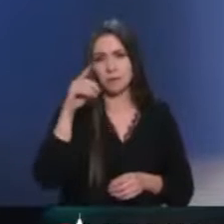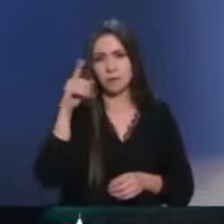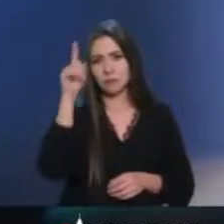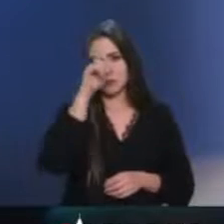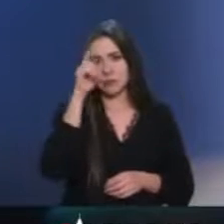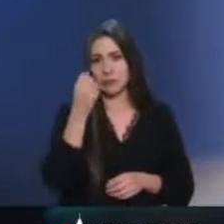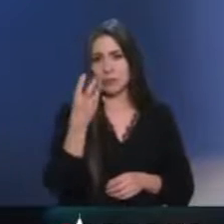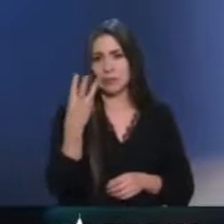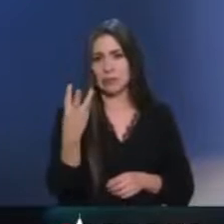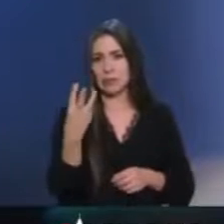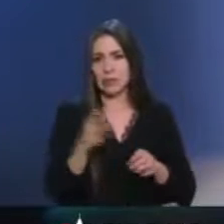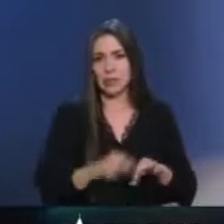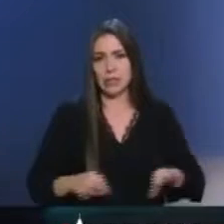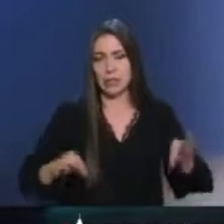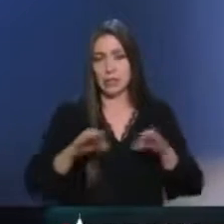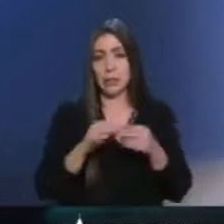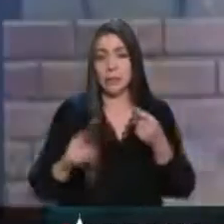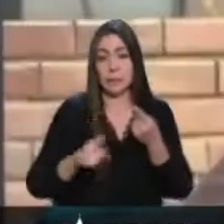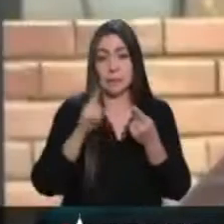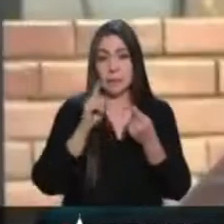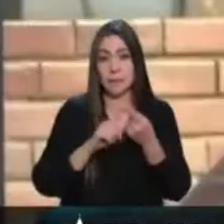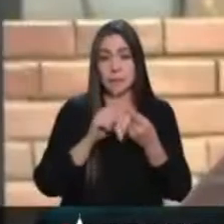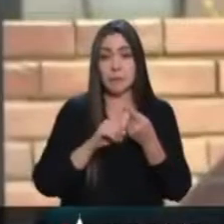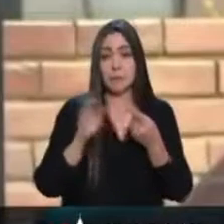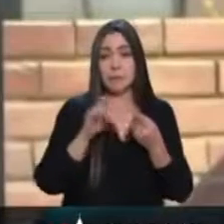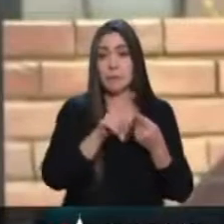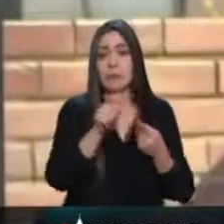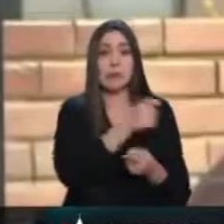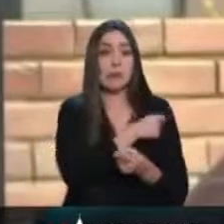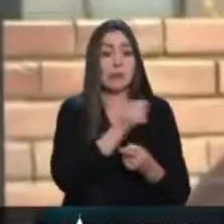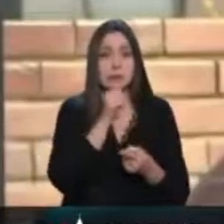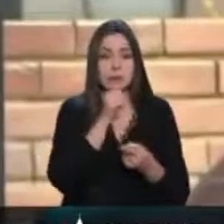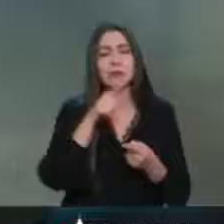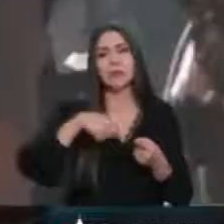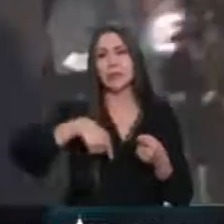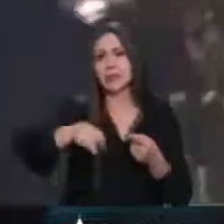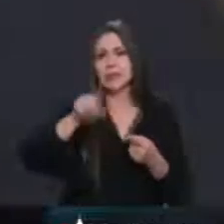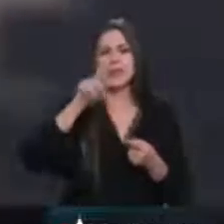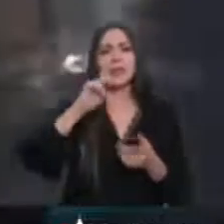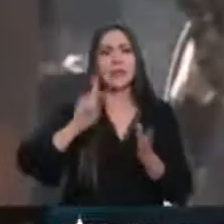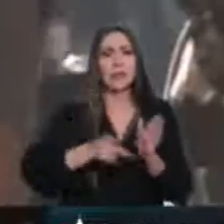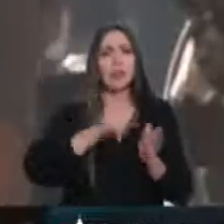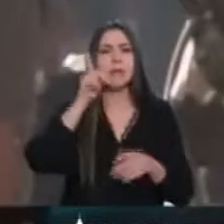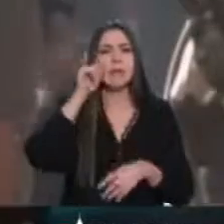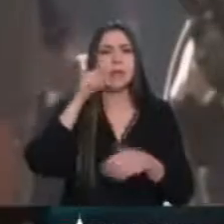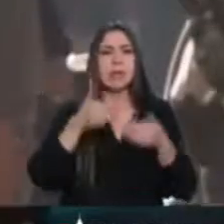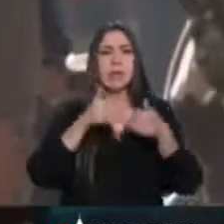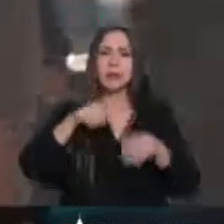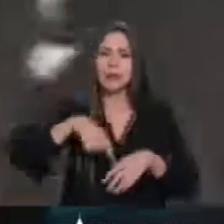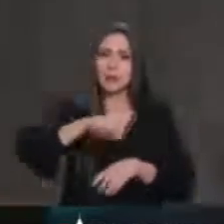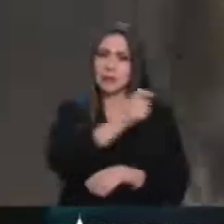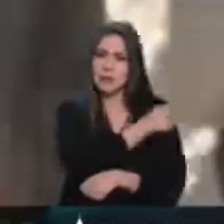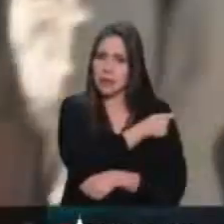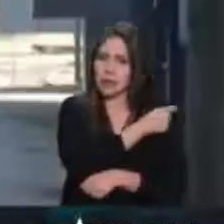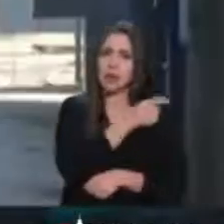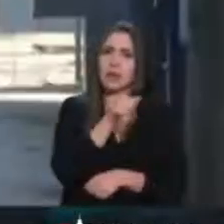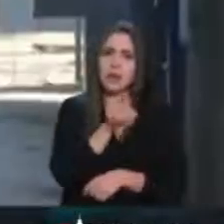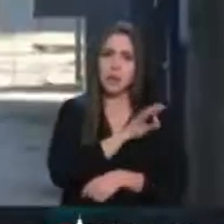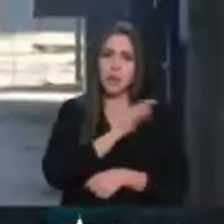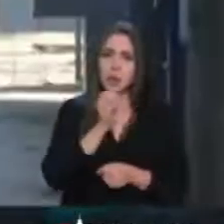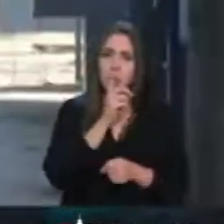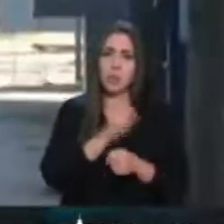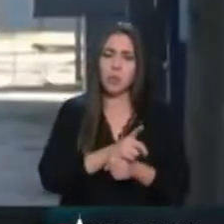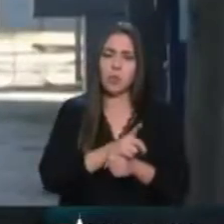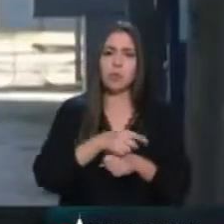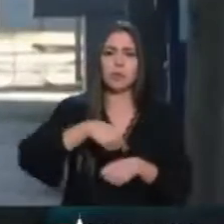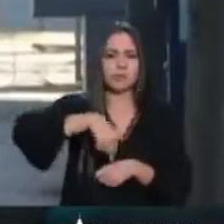por ser reiterativo, pero la primera es, si no nos hemos vacunado, vayamos a hacerlo. Mañana abren las sedes otra vez, hay plena oportunidad para que de aquí al